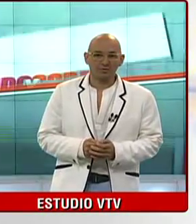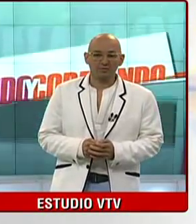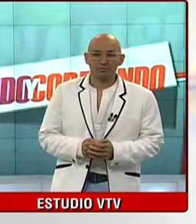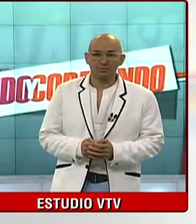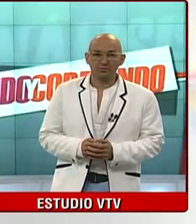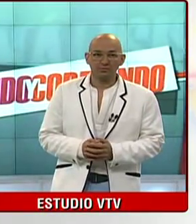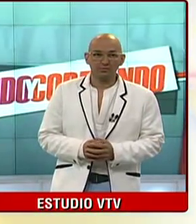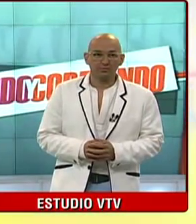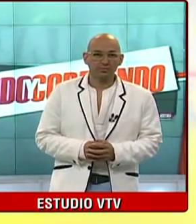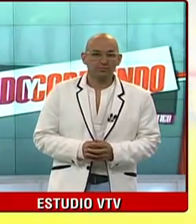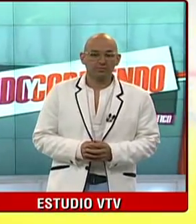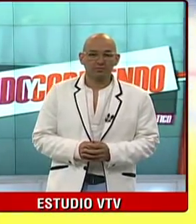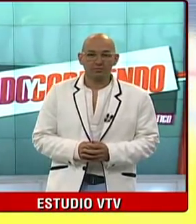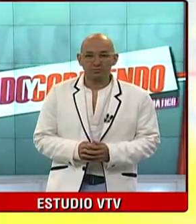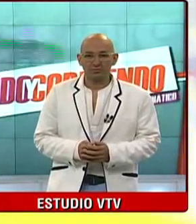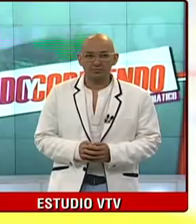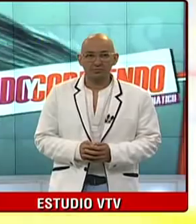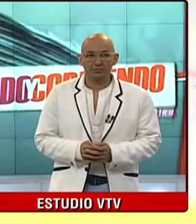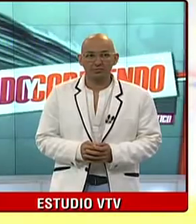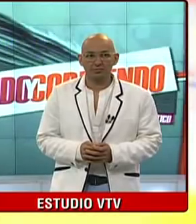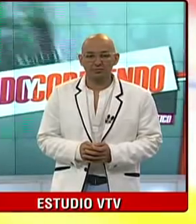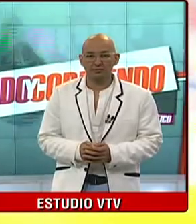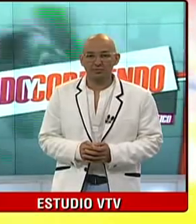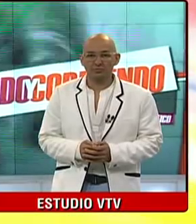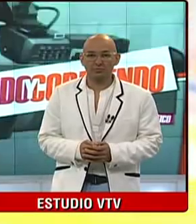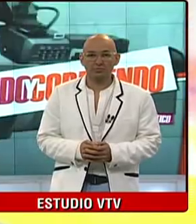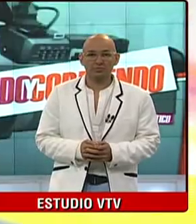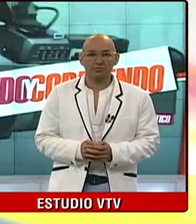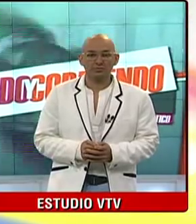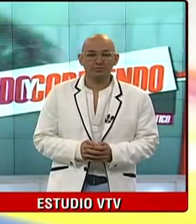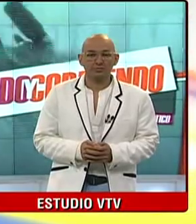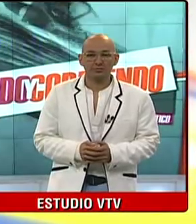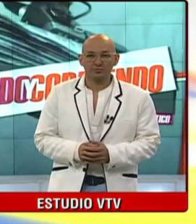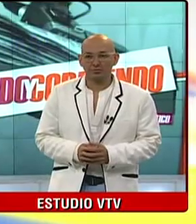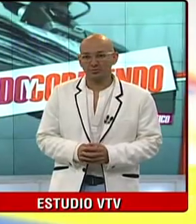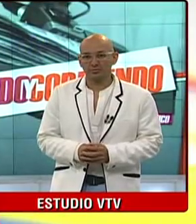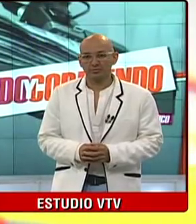imperio estadounidense en el golpe de Estado que se pretendía contra el pueblo.